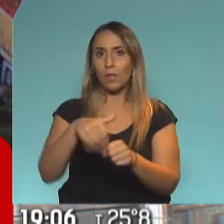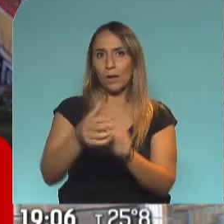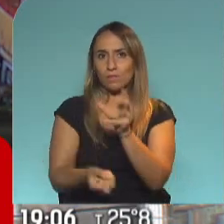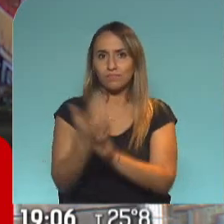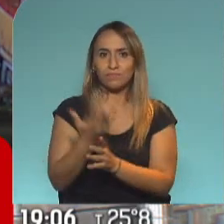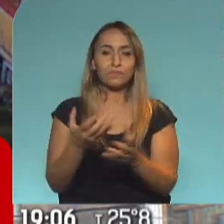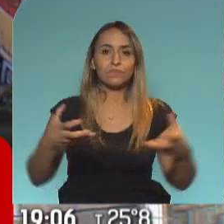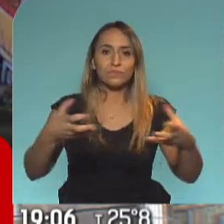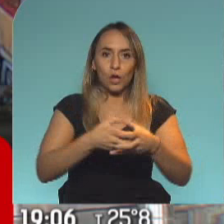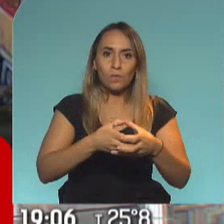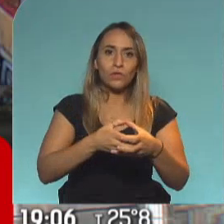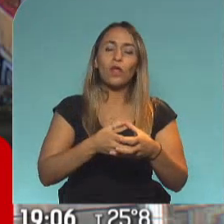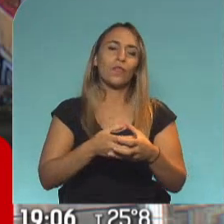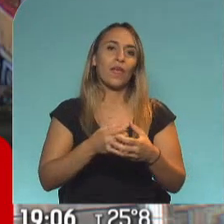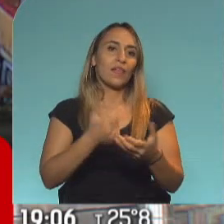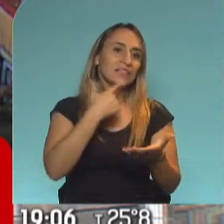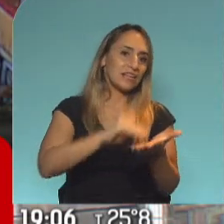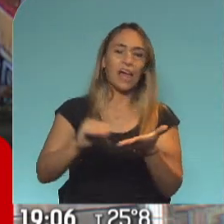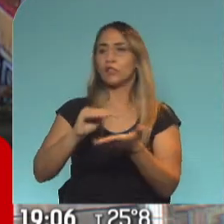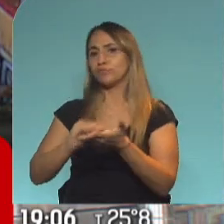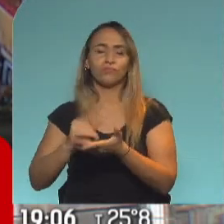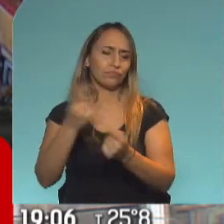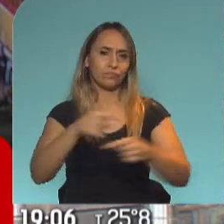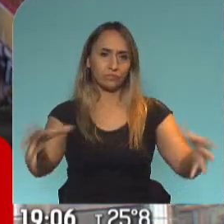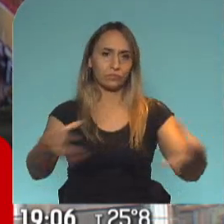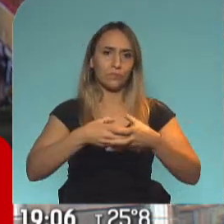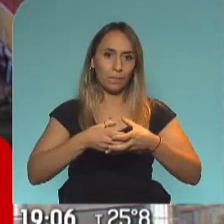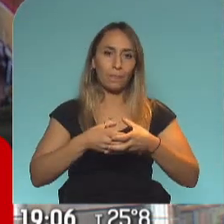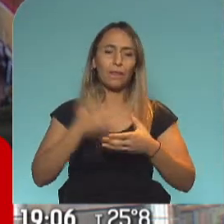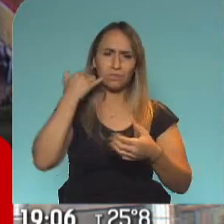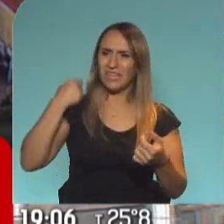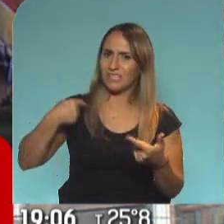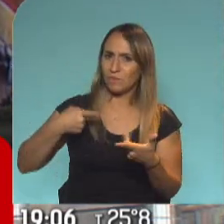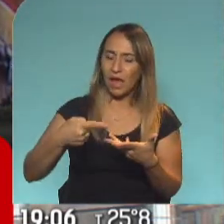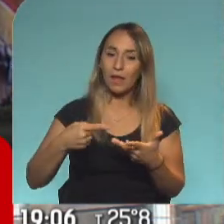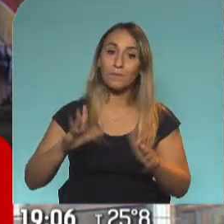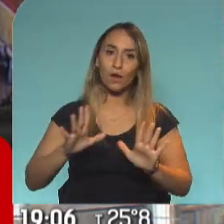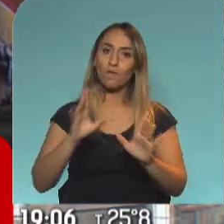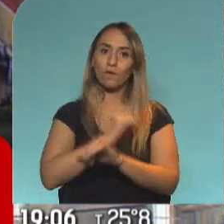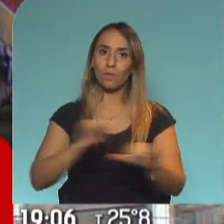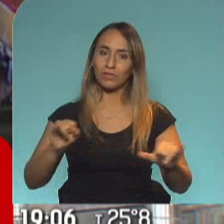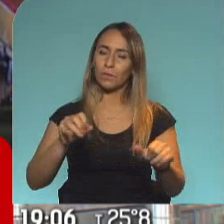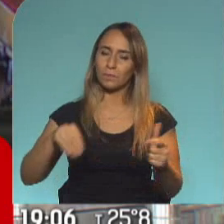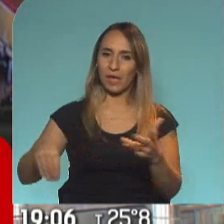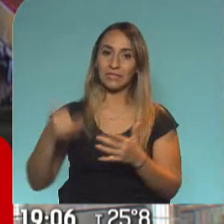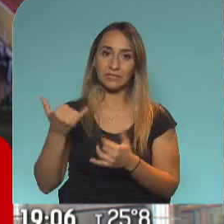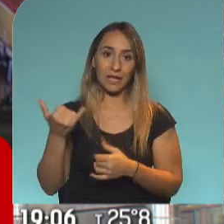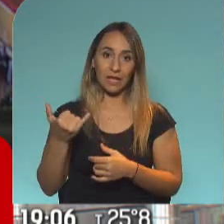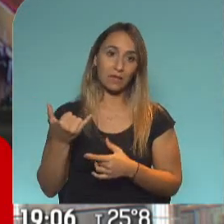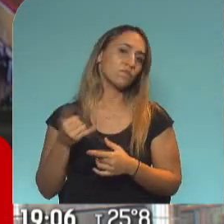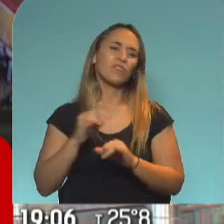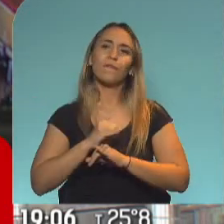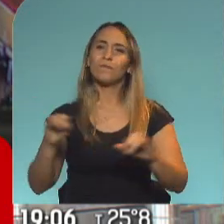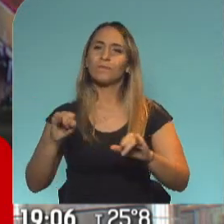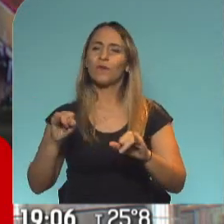la oposición, bastante obvias, las hemos escuchado durante toda la semana, pero hay mucha información también